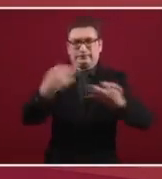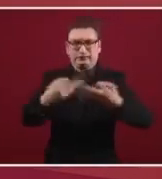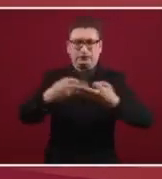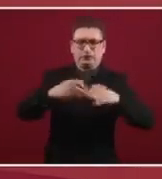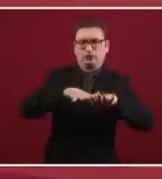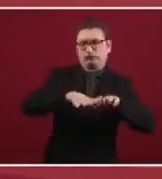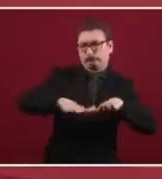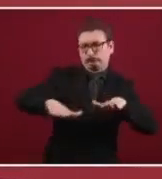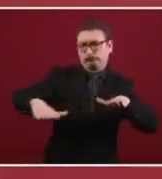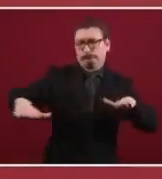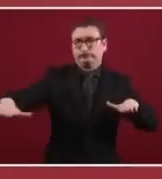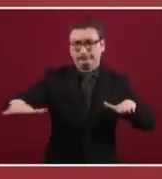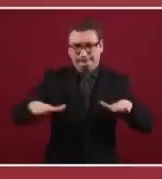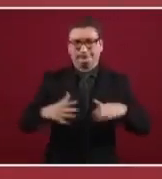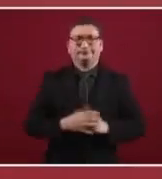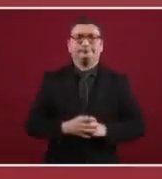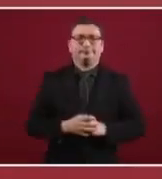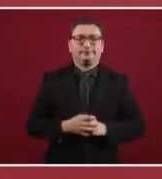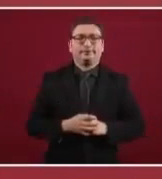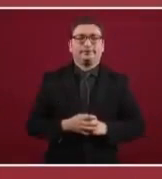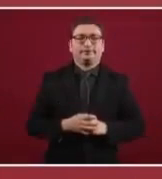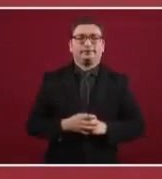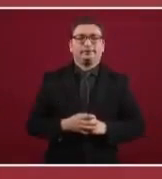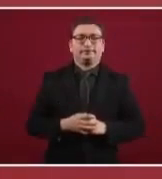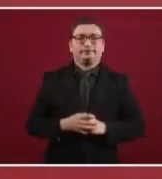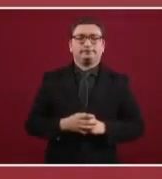y ya